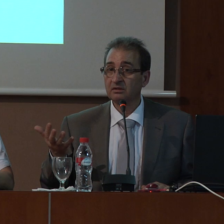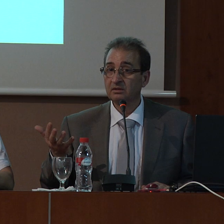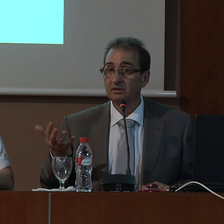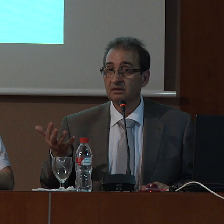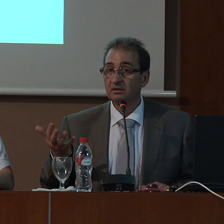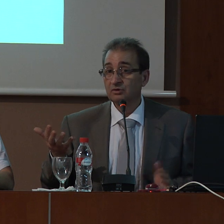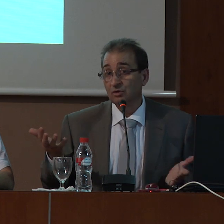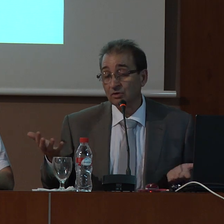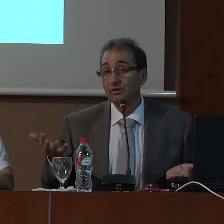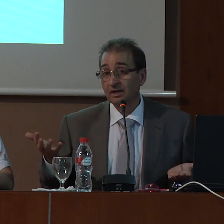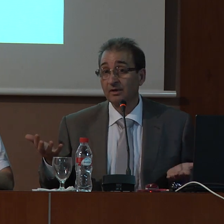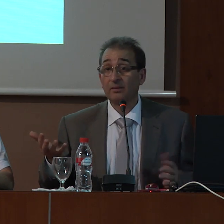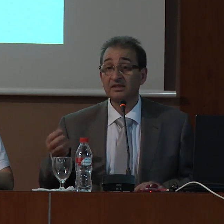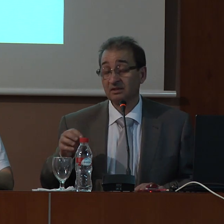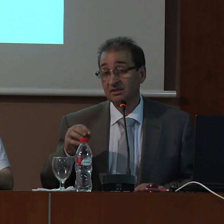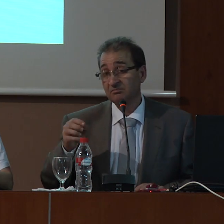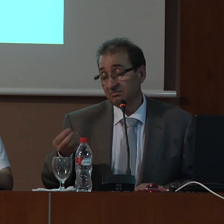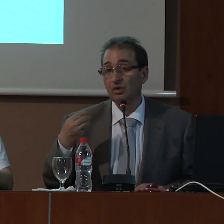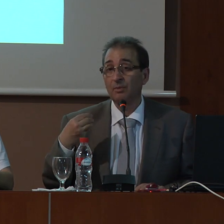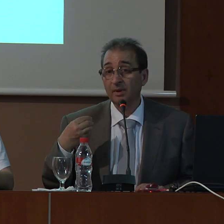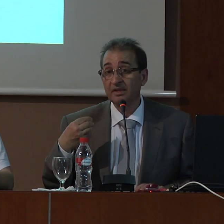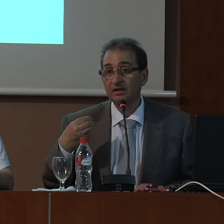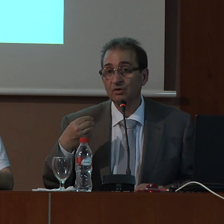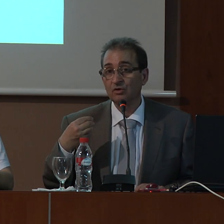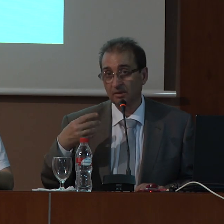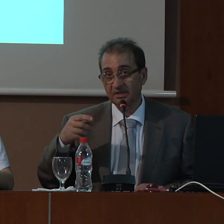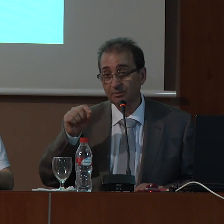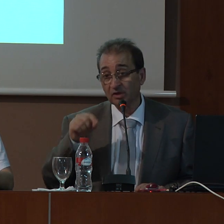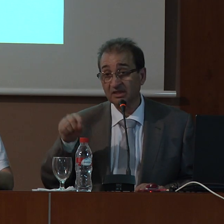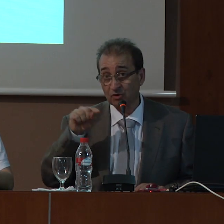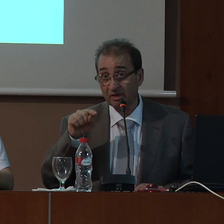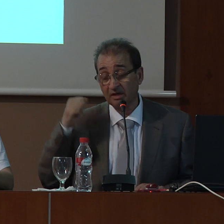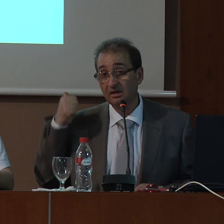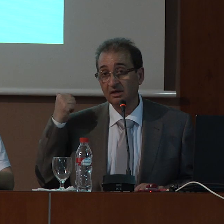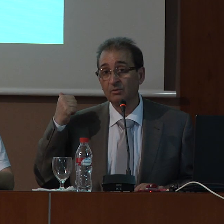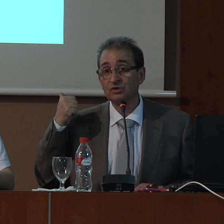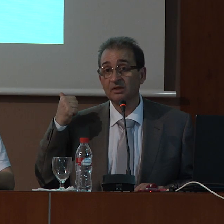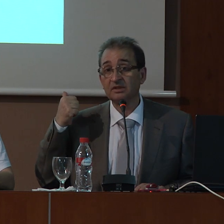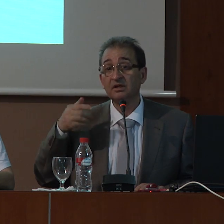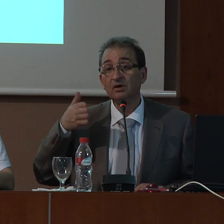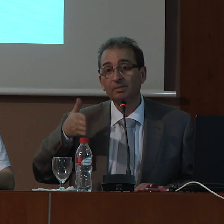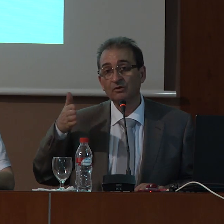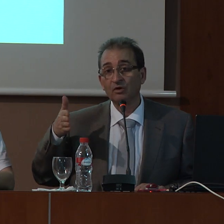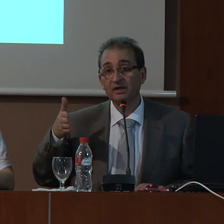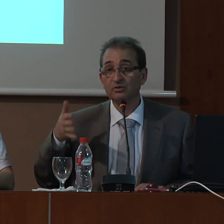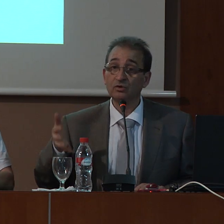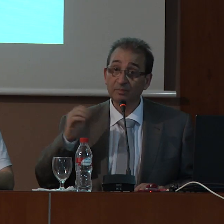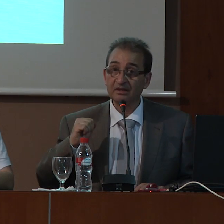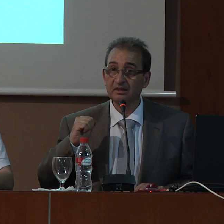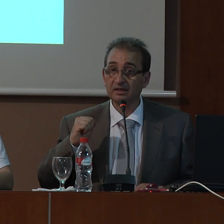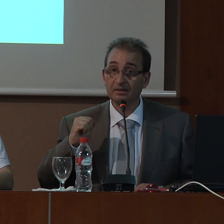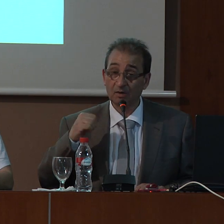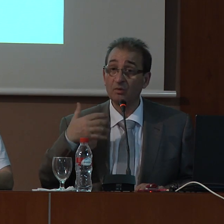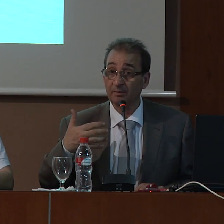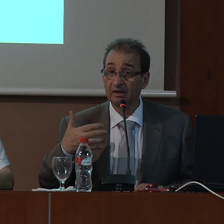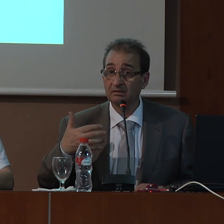causa. Eso hay que verlo. A veces es por la propia medicación y otras veces porque se asocia, ya lo hemos dicho antes, patologías del sueño en